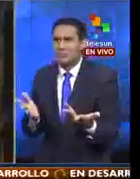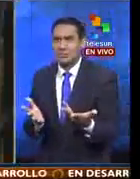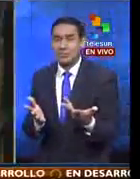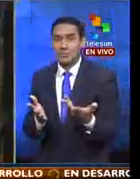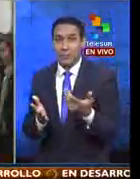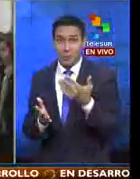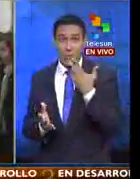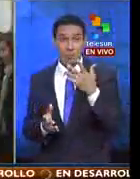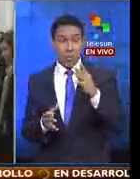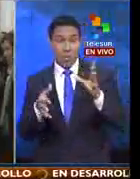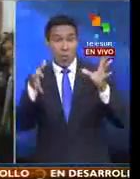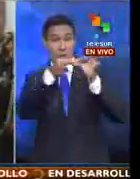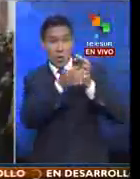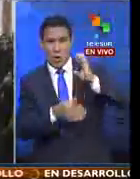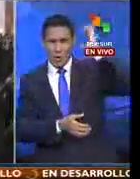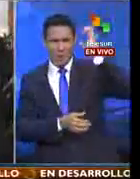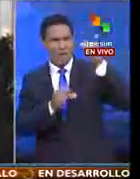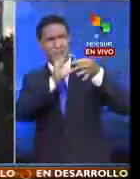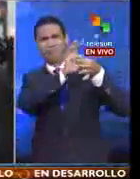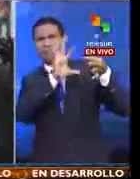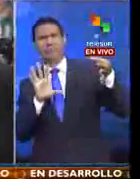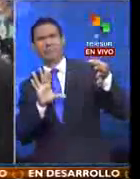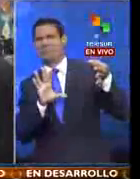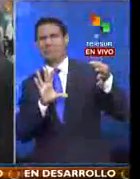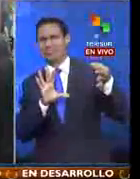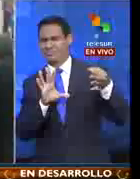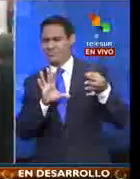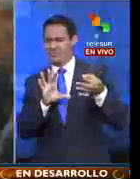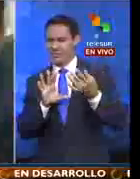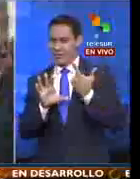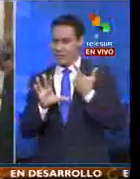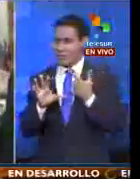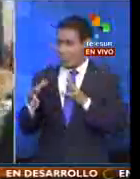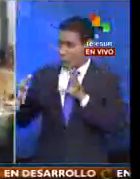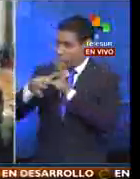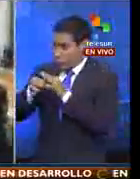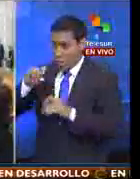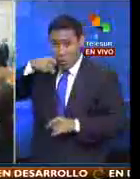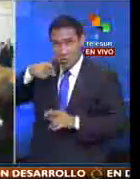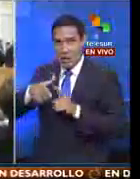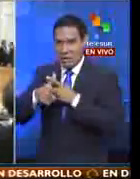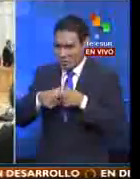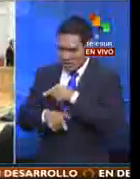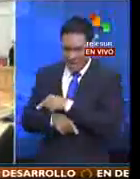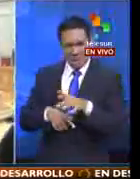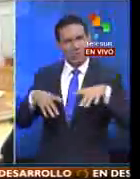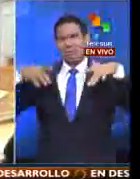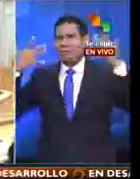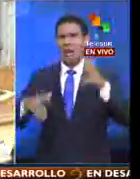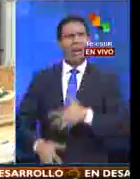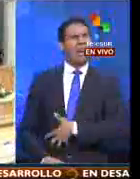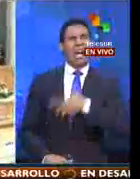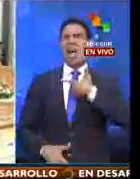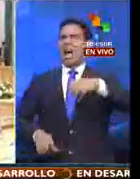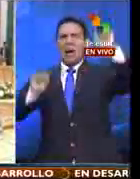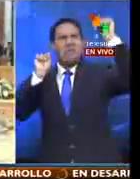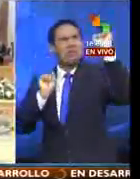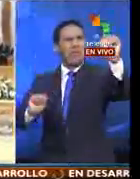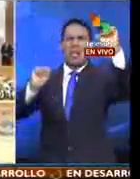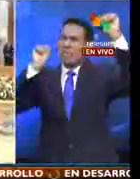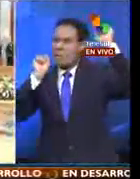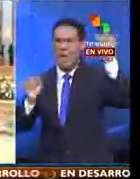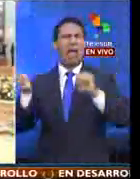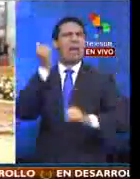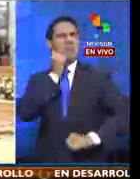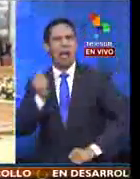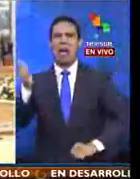debilitar los lazos con la Unión Europea y afianzar los acuerdos comerciales con Rusia. Esto motivó todo un conflicto, protestas del llamado